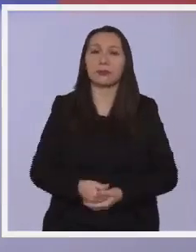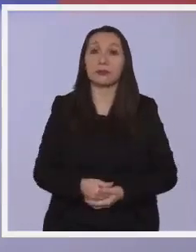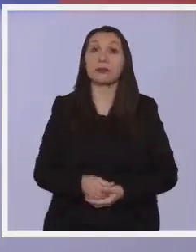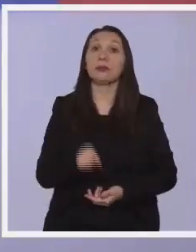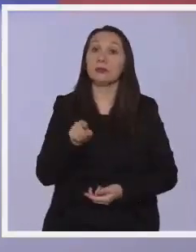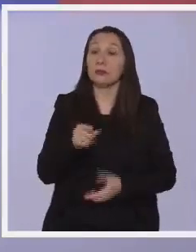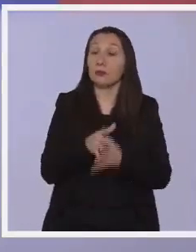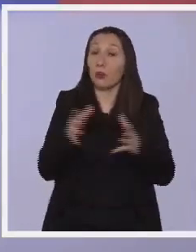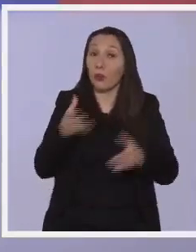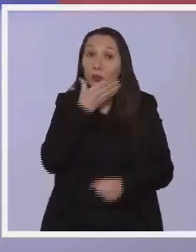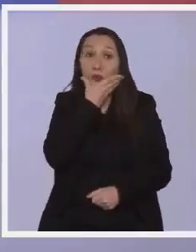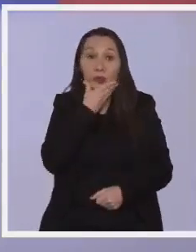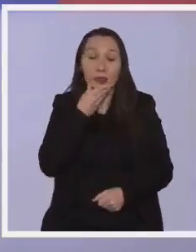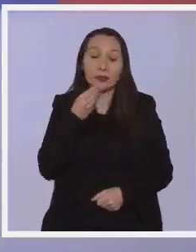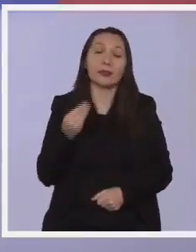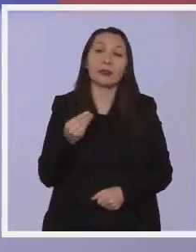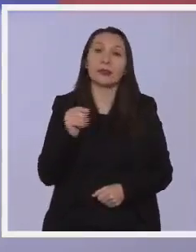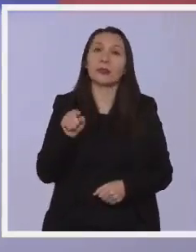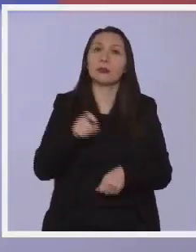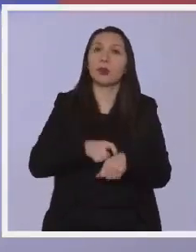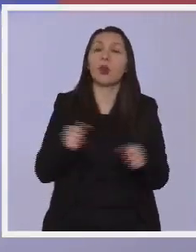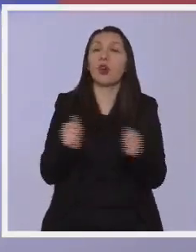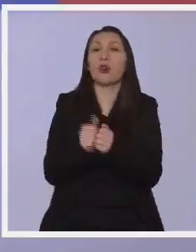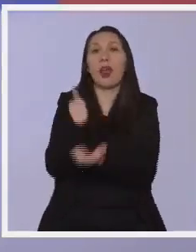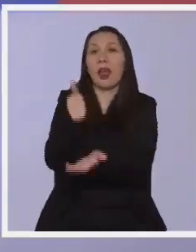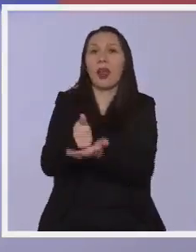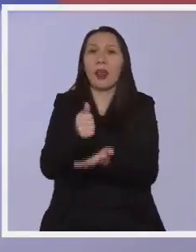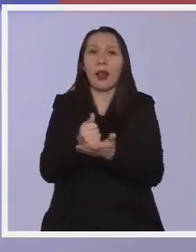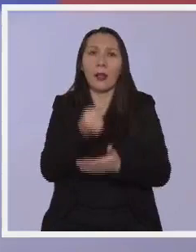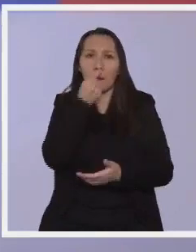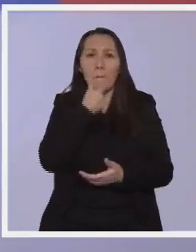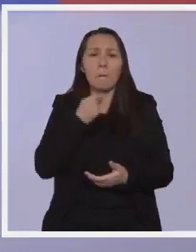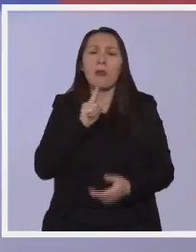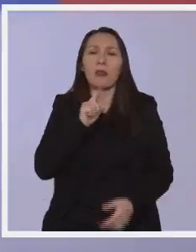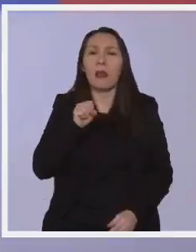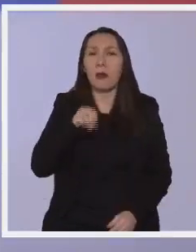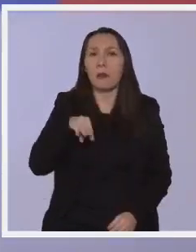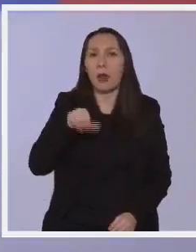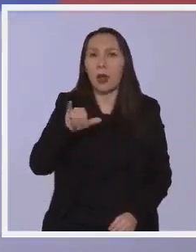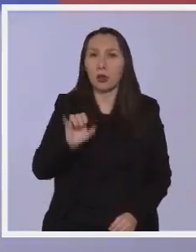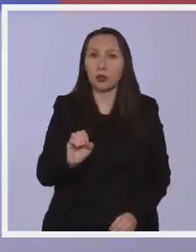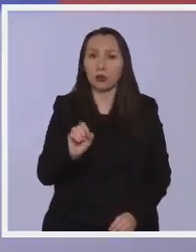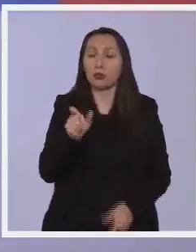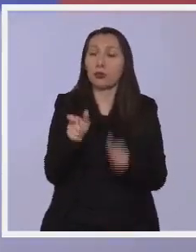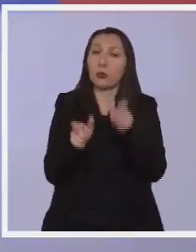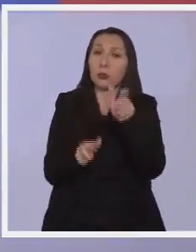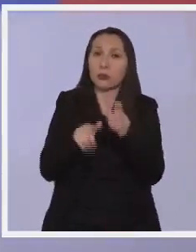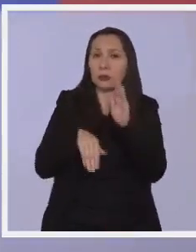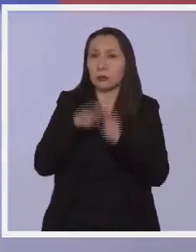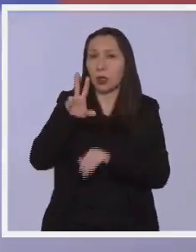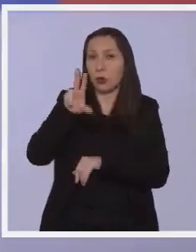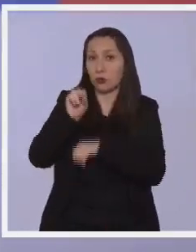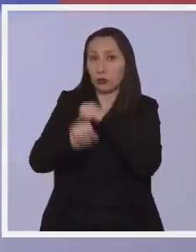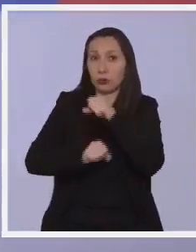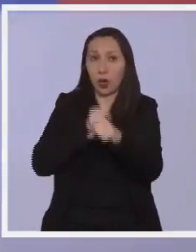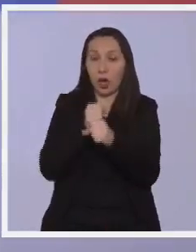Y eso fue muy bonito, en ese momento fue con el alcalde Tamayo, con personas de más de 80